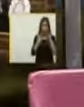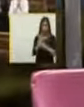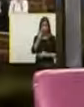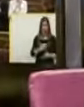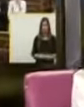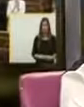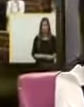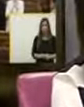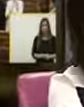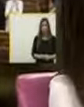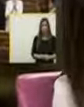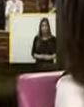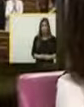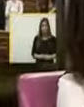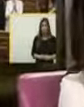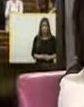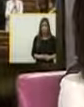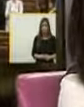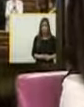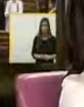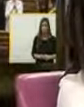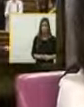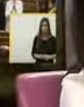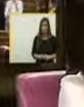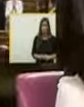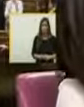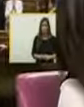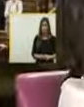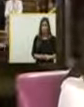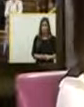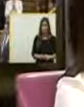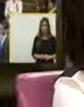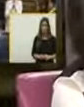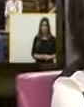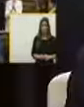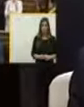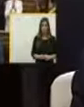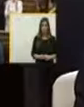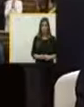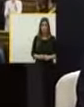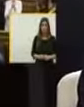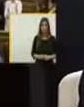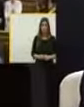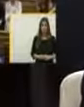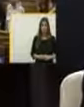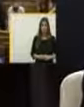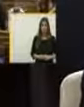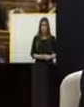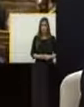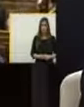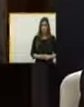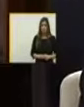sensación de lo que hemos visto hasta ahora. A partir de ahora seguirá Esquerra Republicana y el resto de los grupos. Dos palabras. Sobre la última intervención me